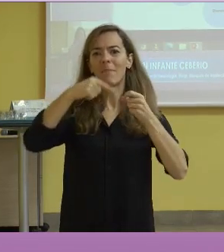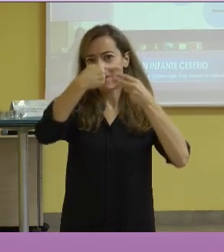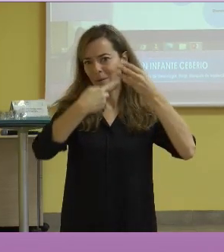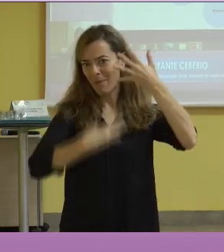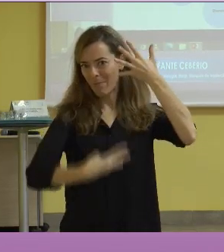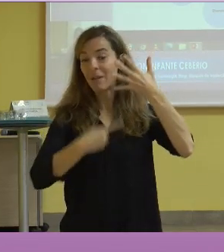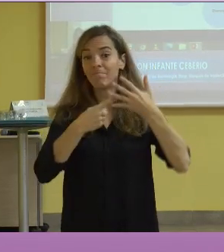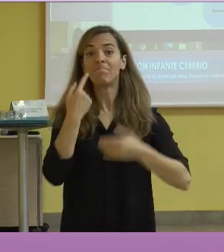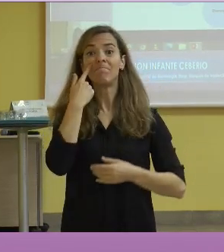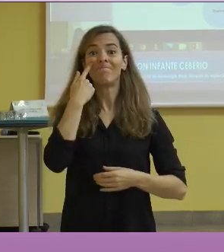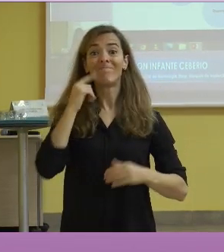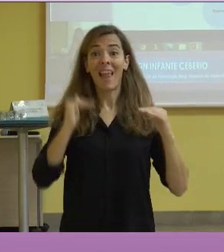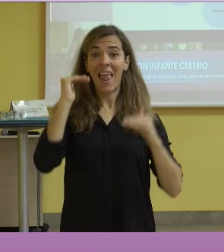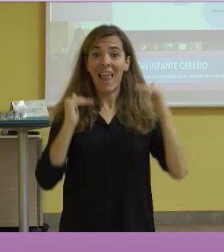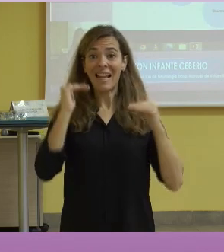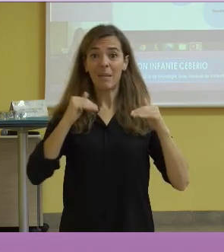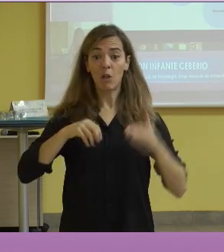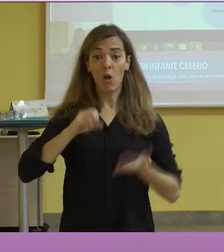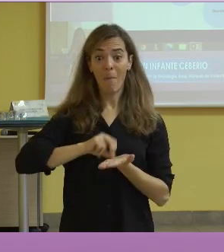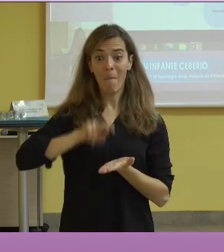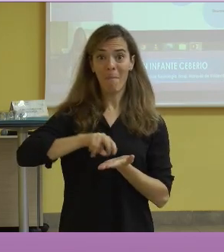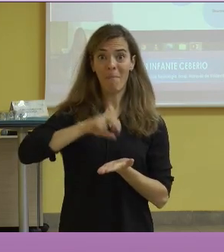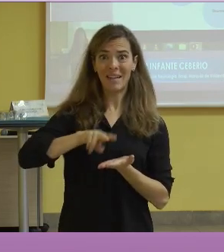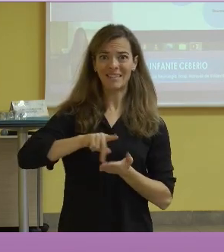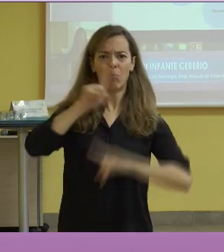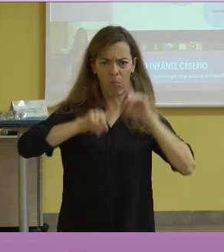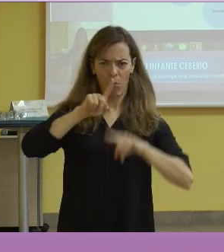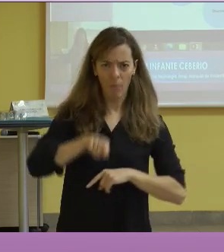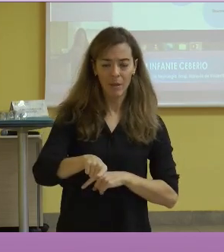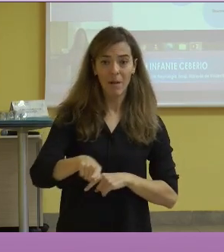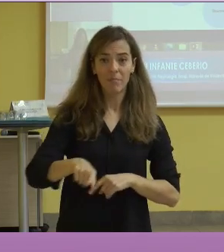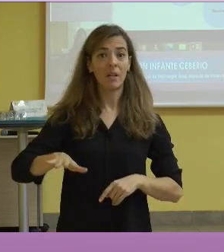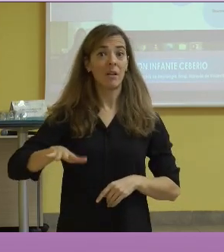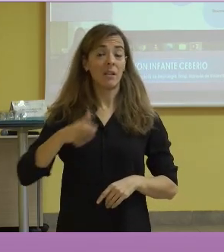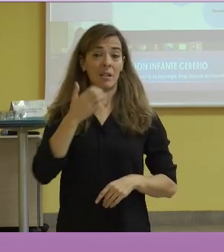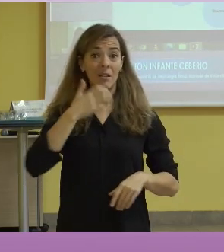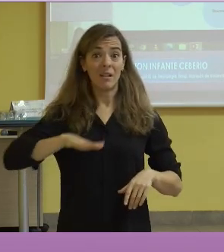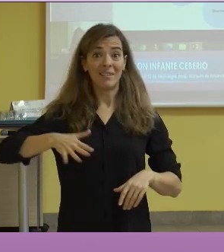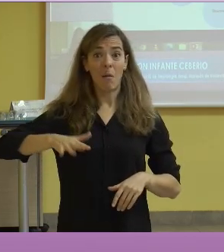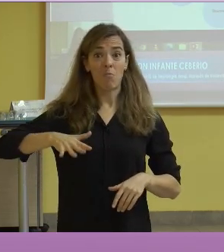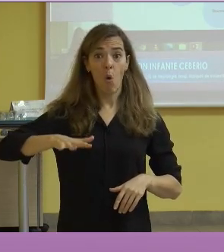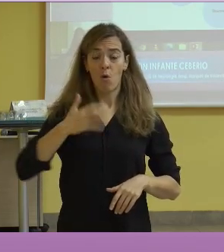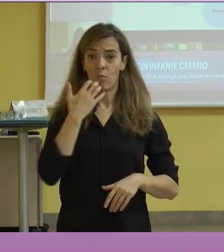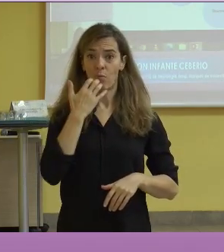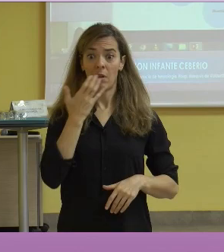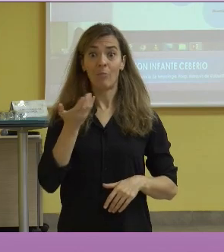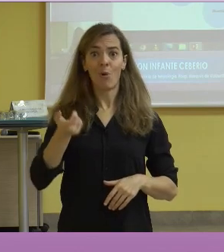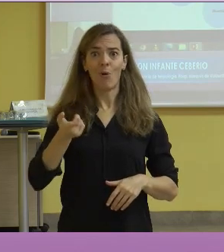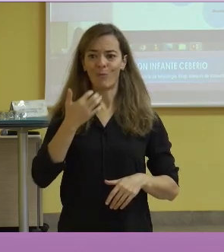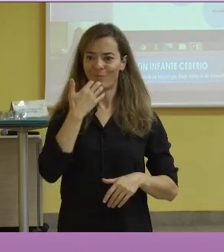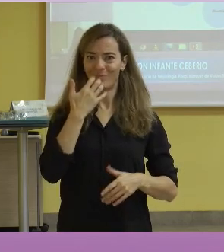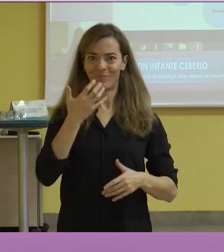tener alteración del equilibrio y de la marcha, puede tener temblor cinético, es decir, temblor a la hora de